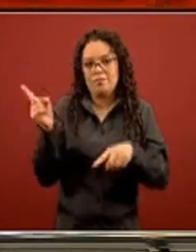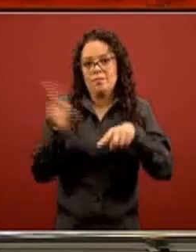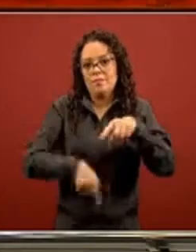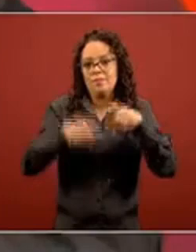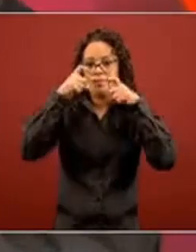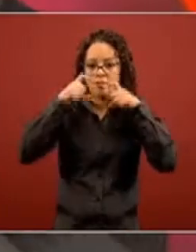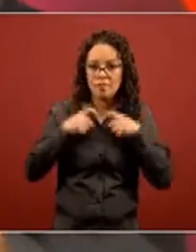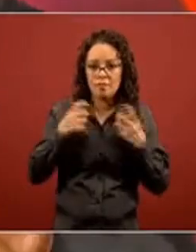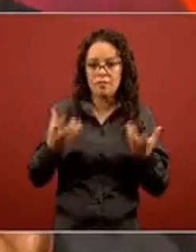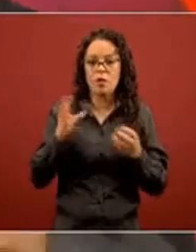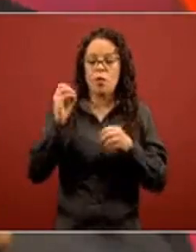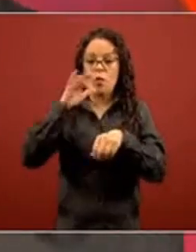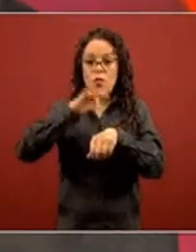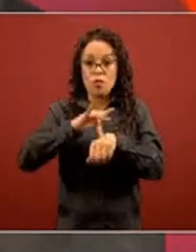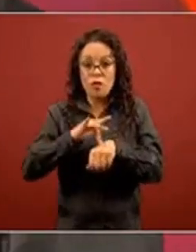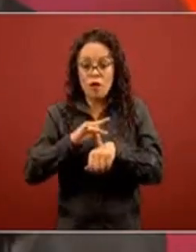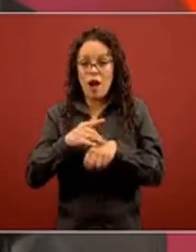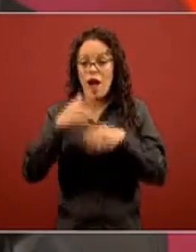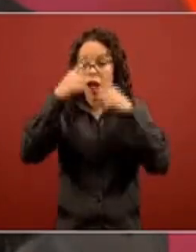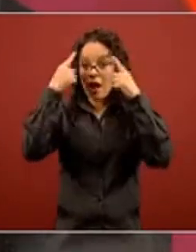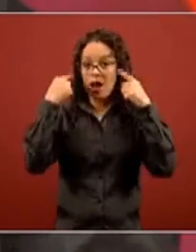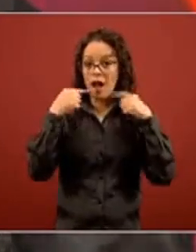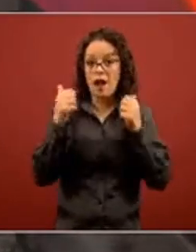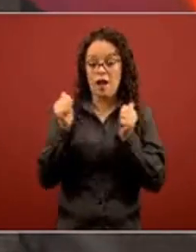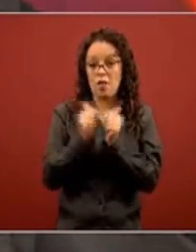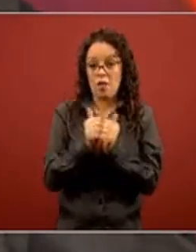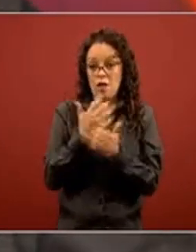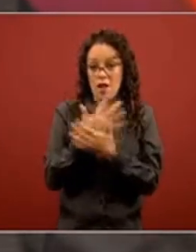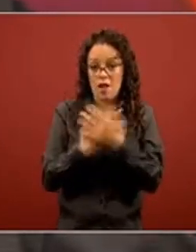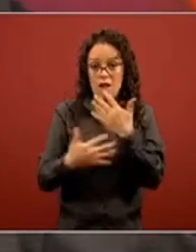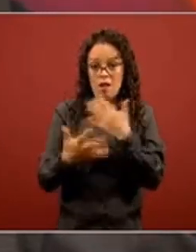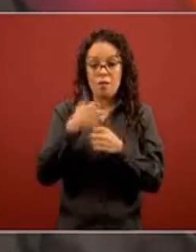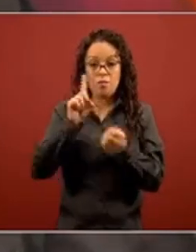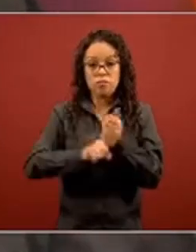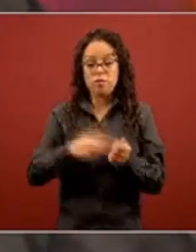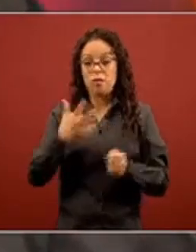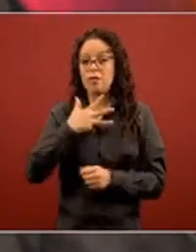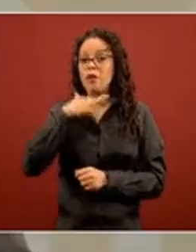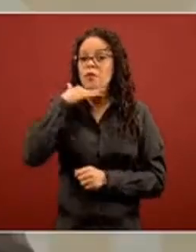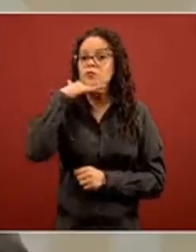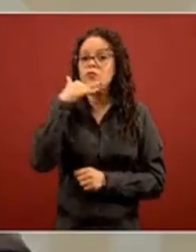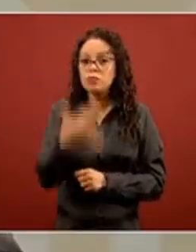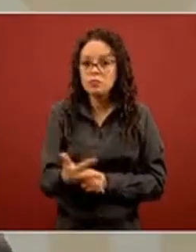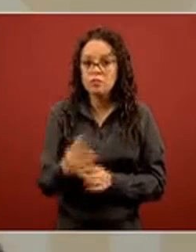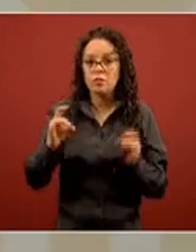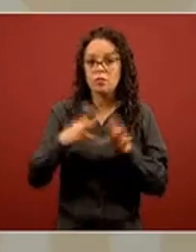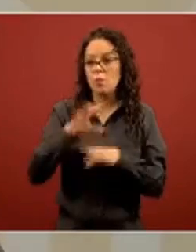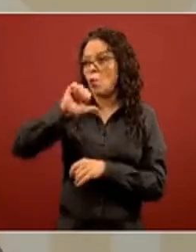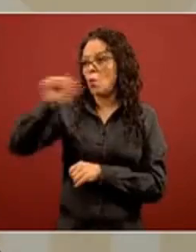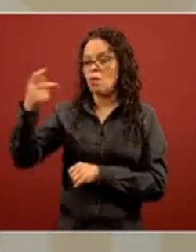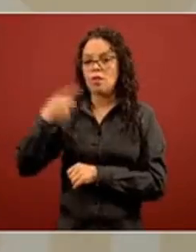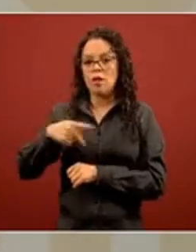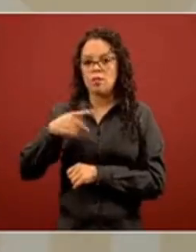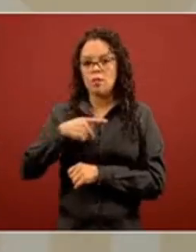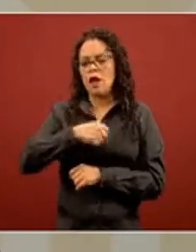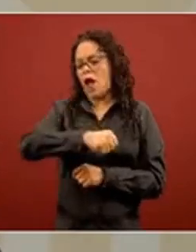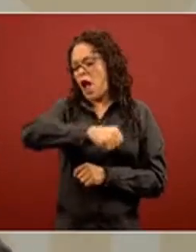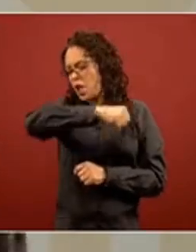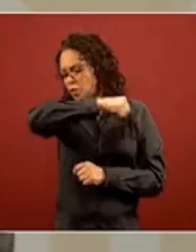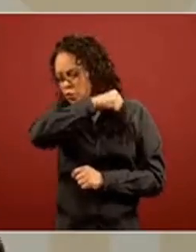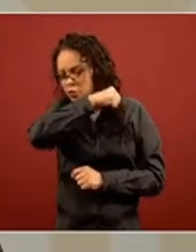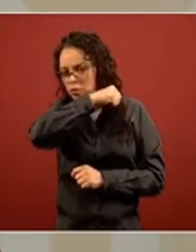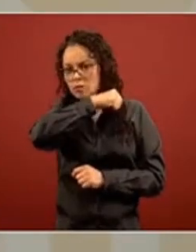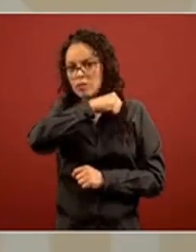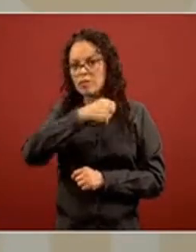cara, posiblemente con unas manos que han sido contaminadas por otra persona que se estornudó en las mismas,